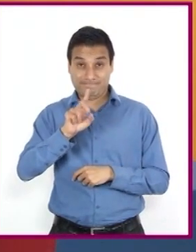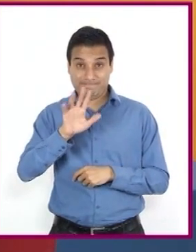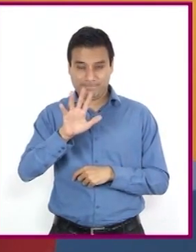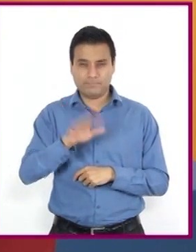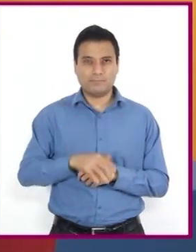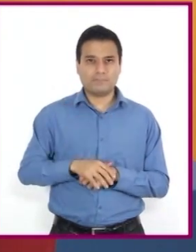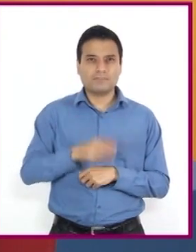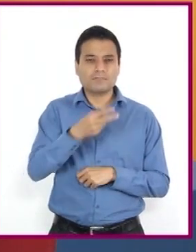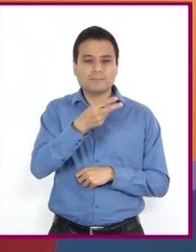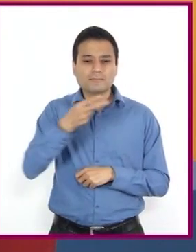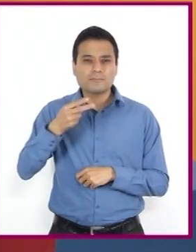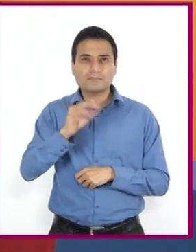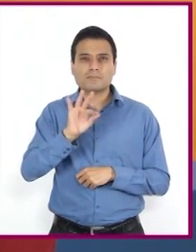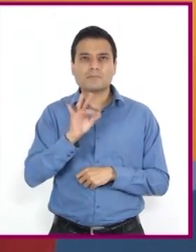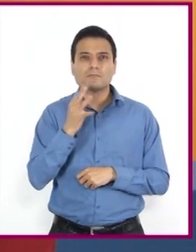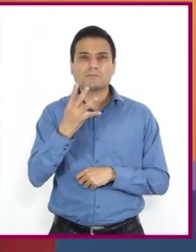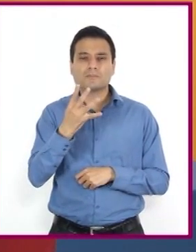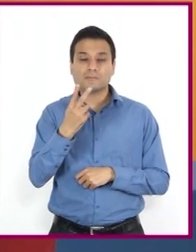a